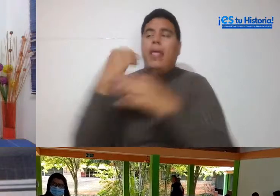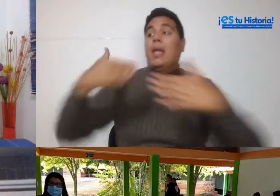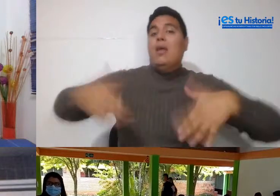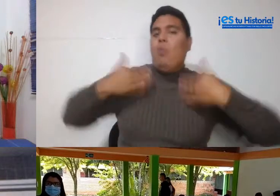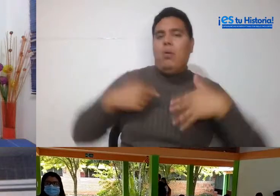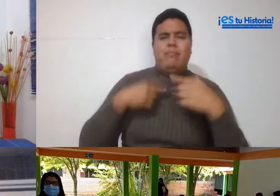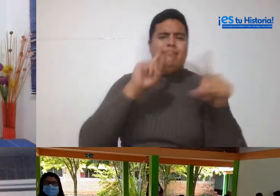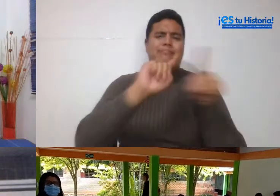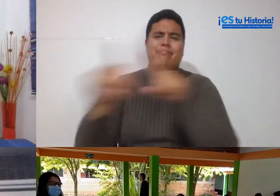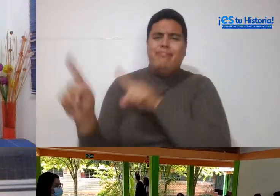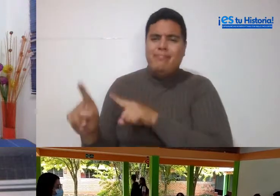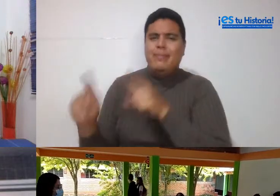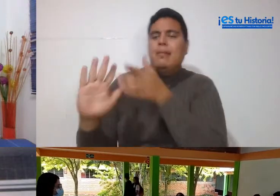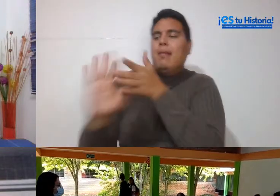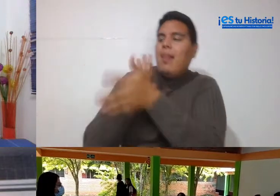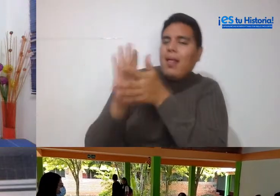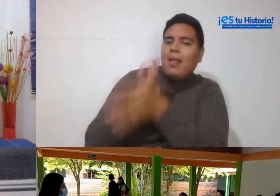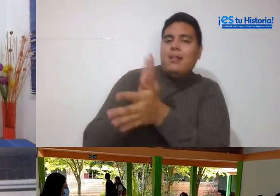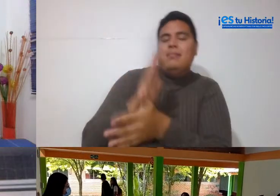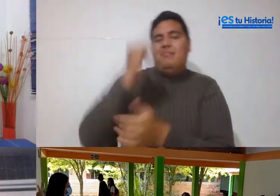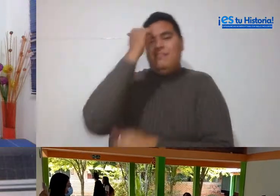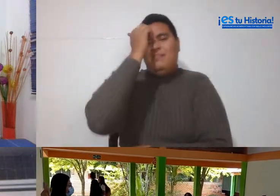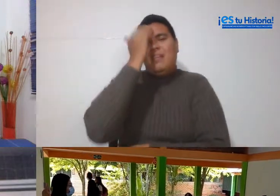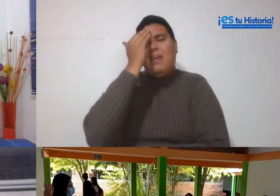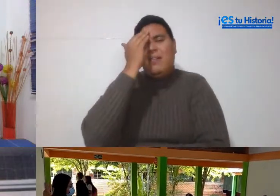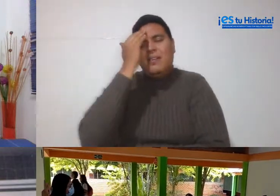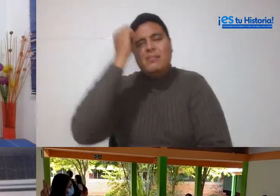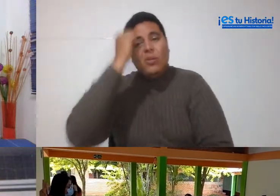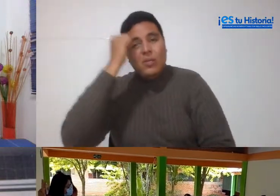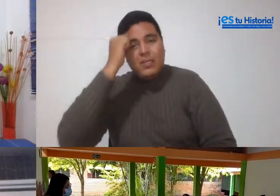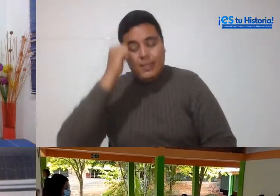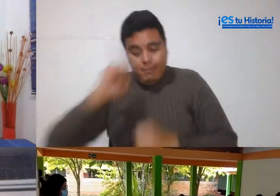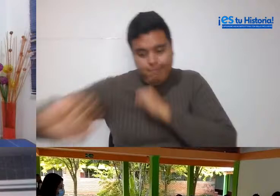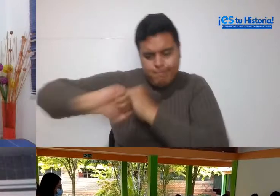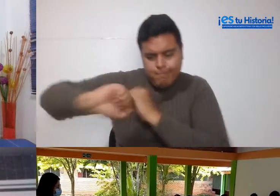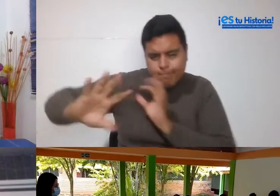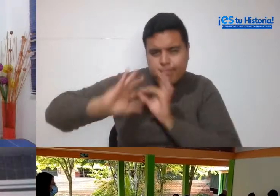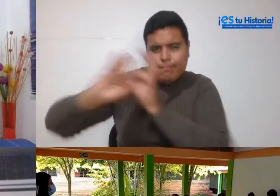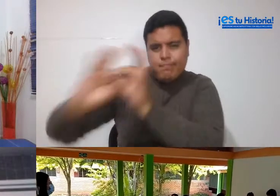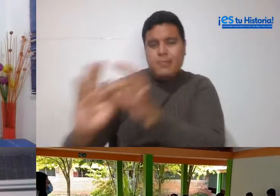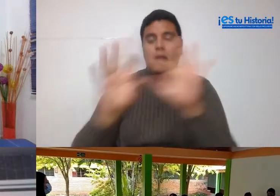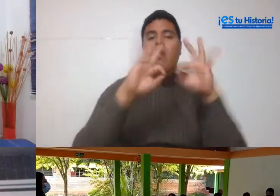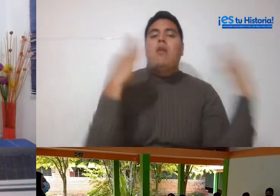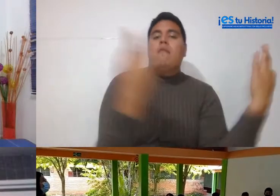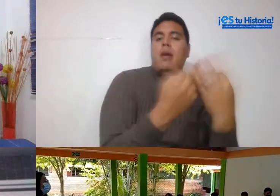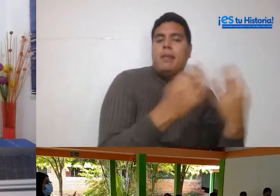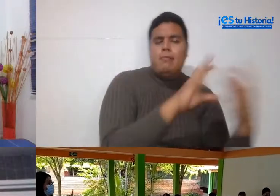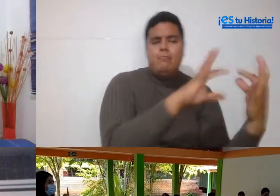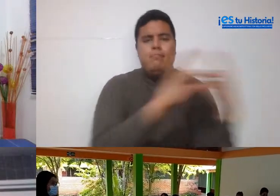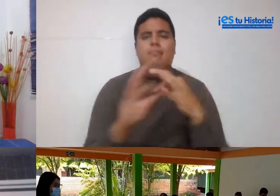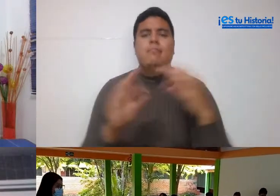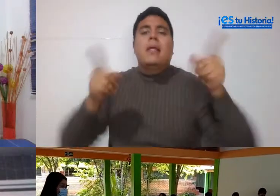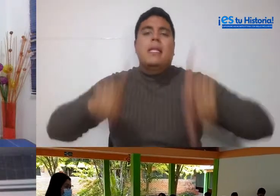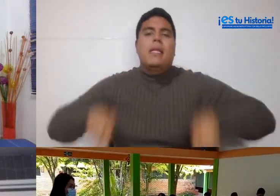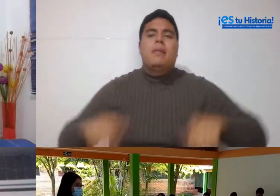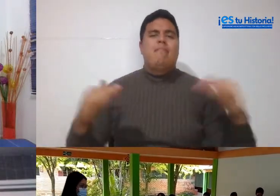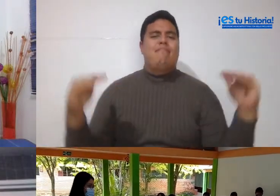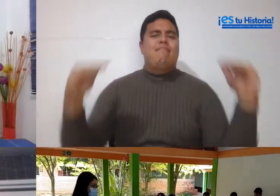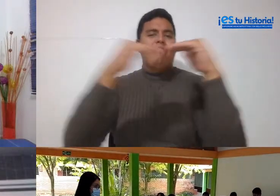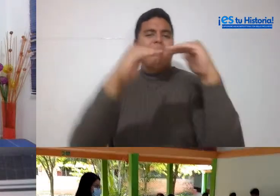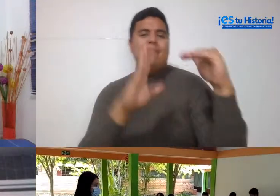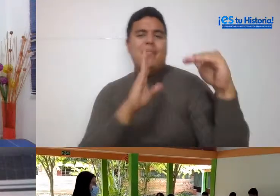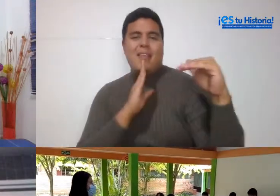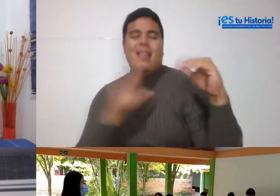no solamente los docentes un apoyo fundamental y la familia, sino también el mismo par que tiene el estudiante. Y el par de él son los amiguitos de grado